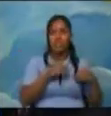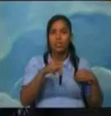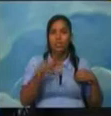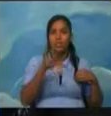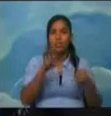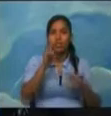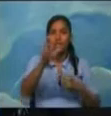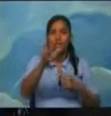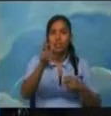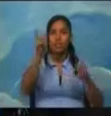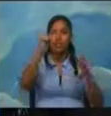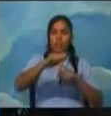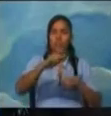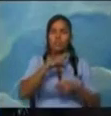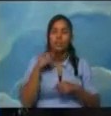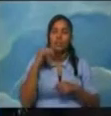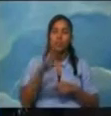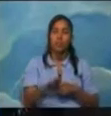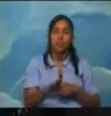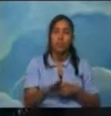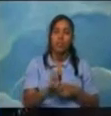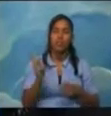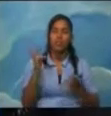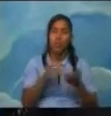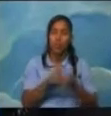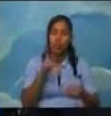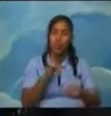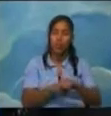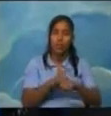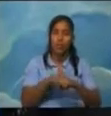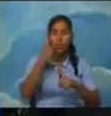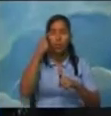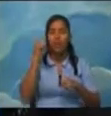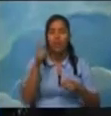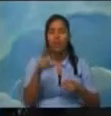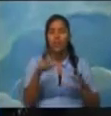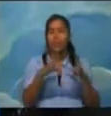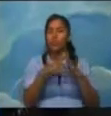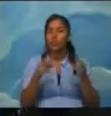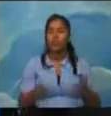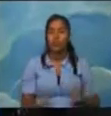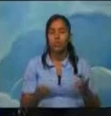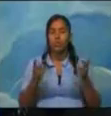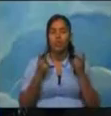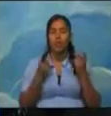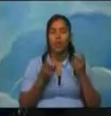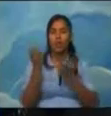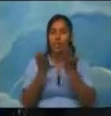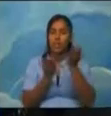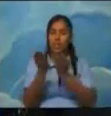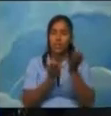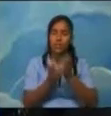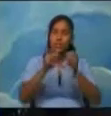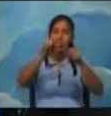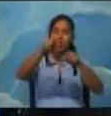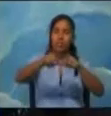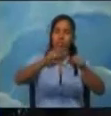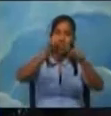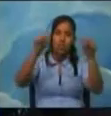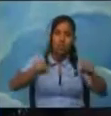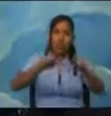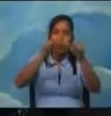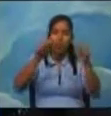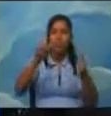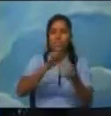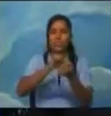los 2 o 3 meses se murió. Llegó la oportunidad para él. Durante toda su vida había servido a dioses de madera, dioses de